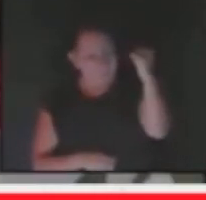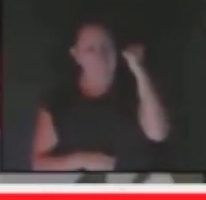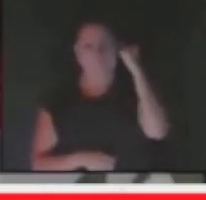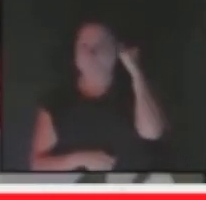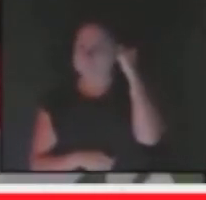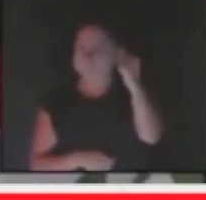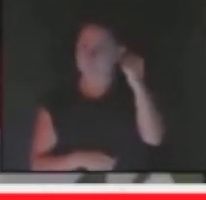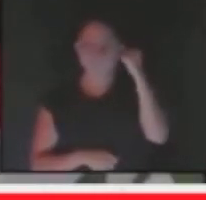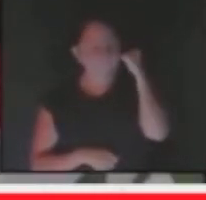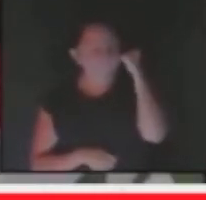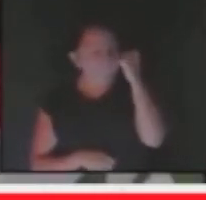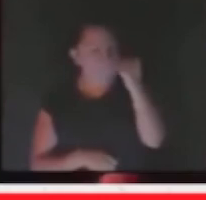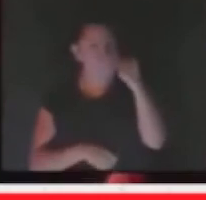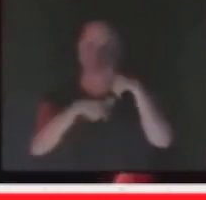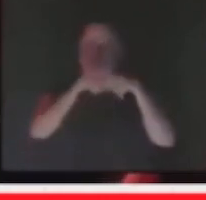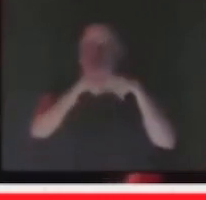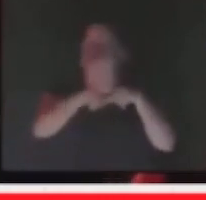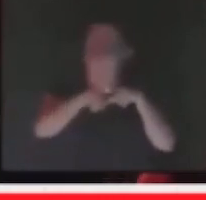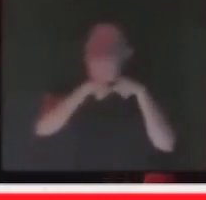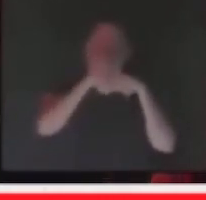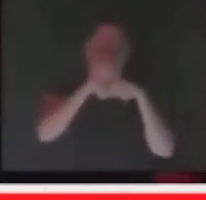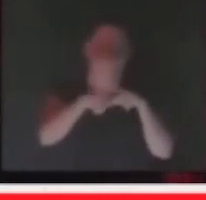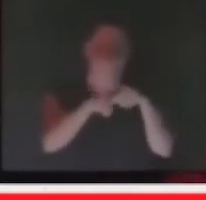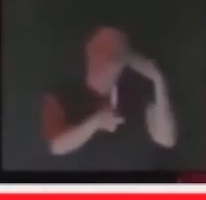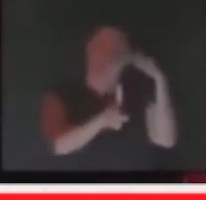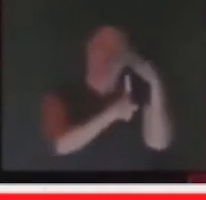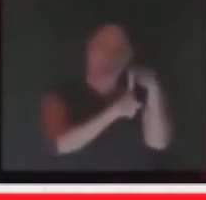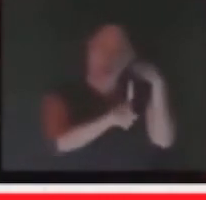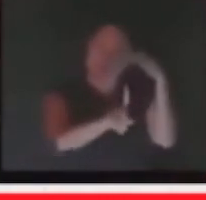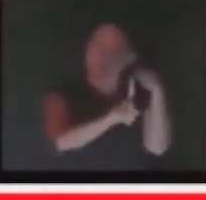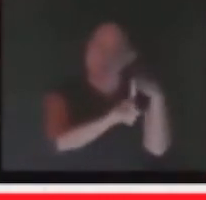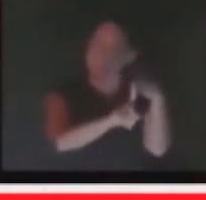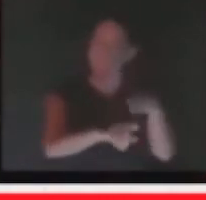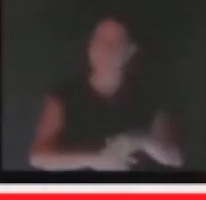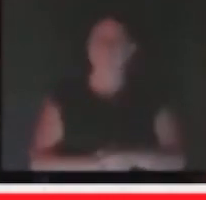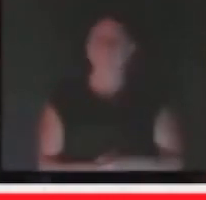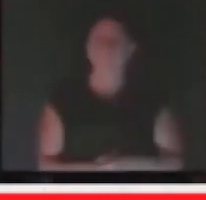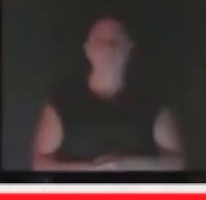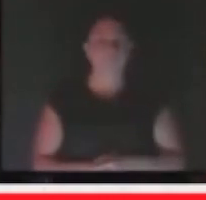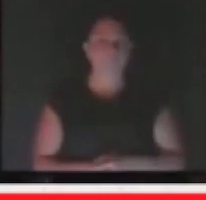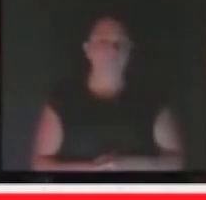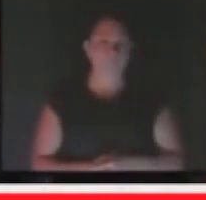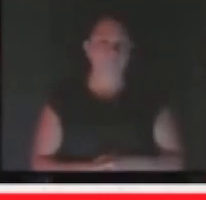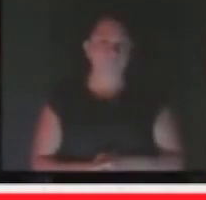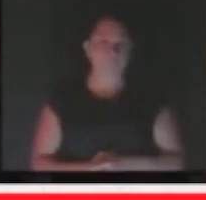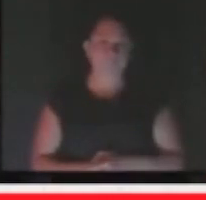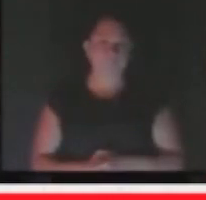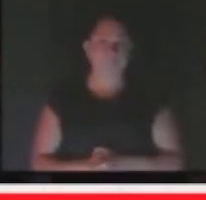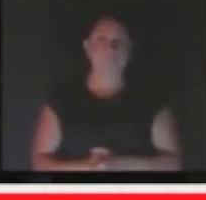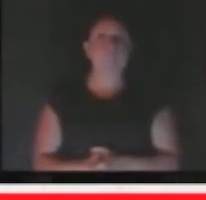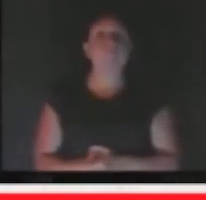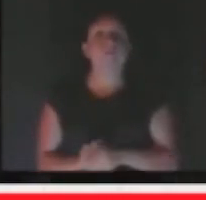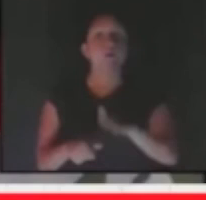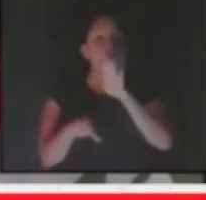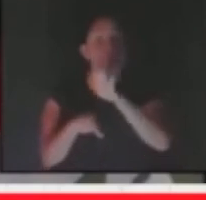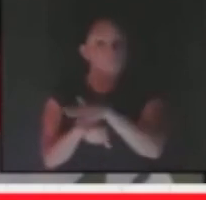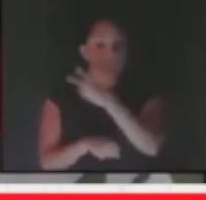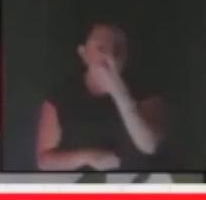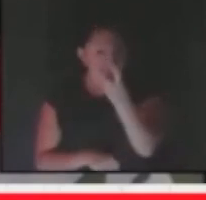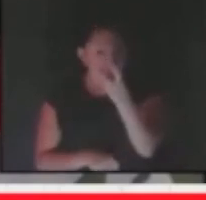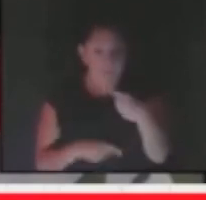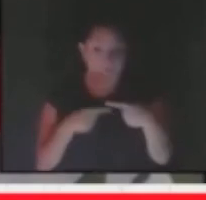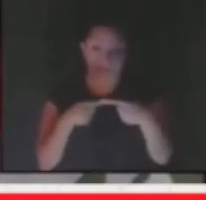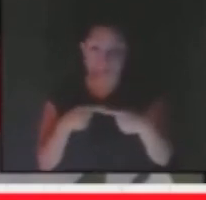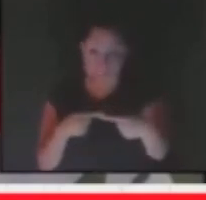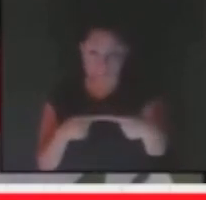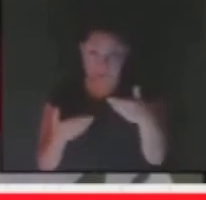Sí, exactamente, ¿eh? Lo mejor que le puede pasar, en todo caso, no es que el PRI regrese a México. Lo mejor que le puede pasar a